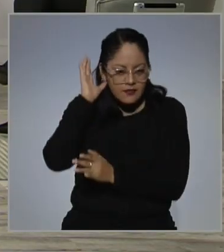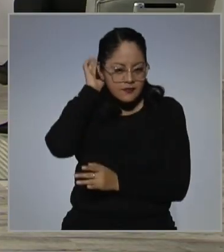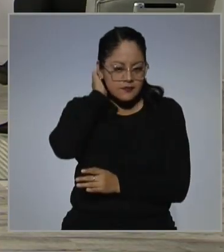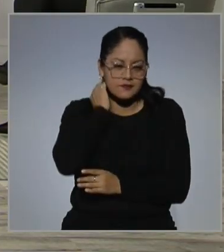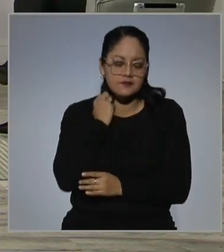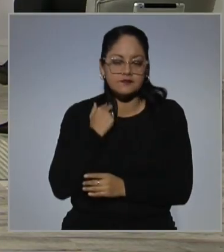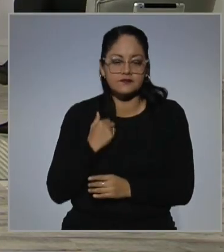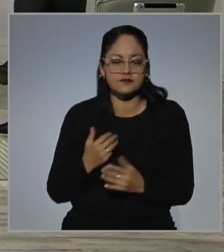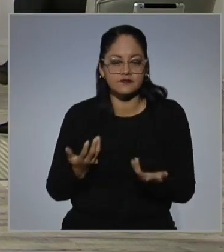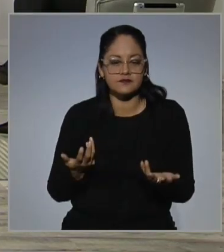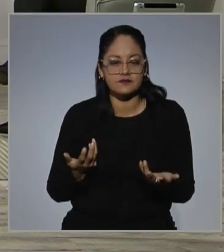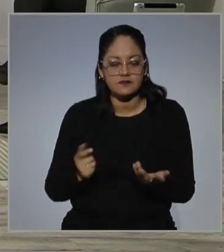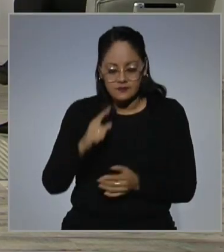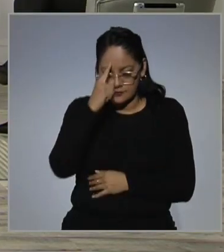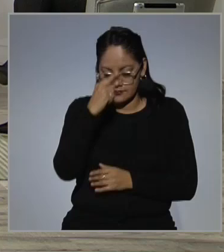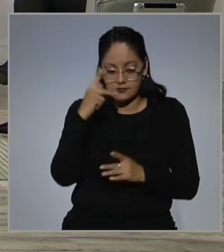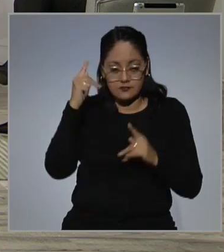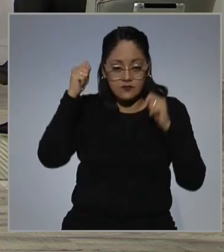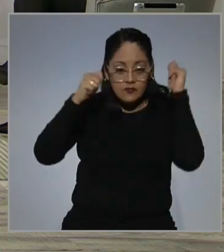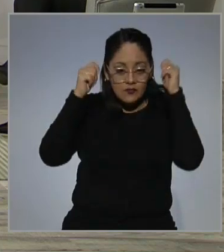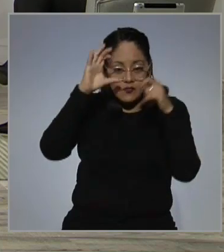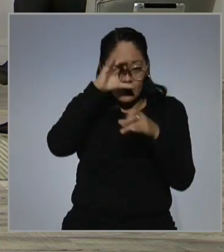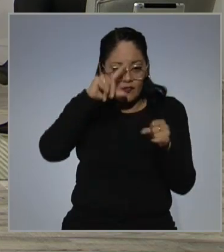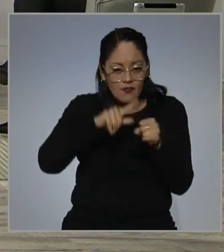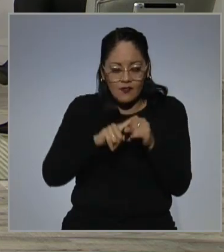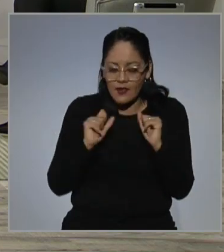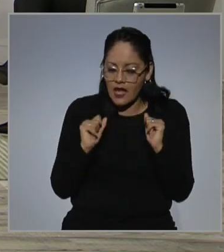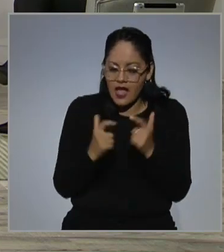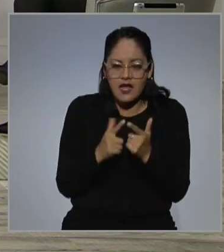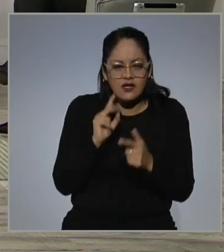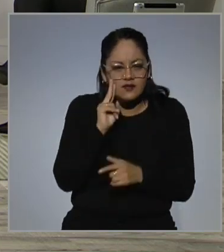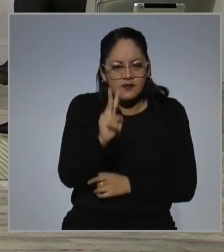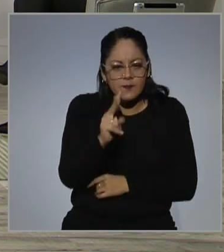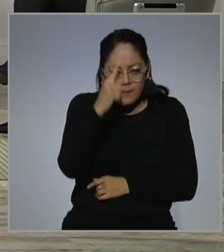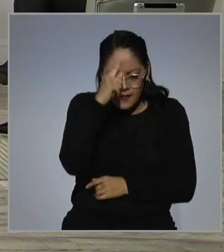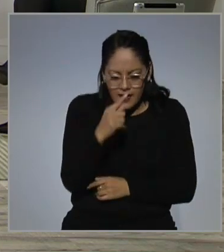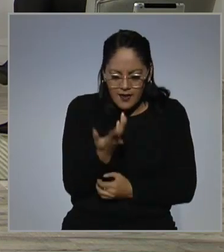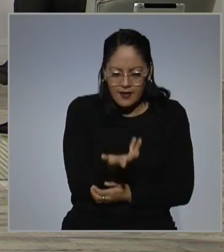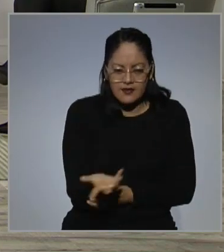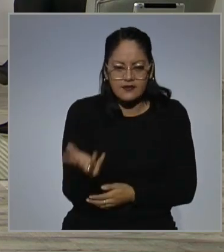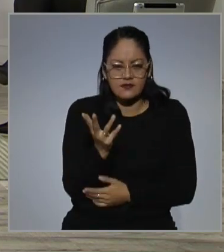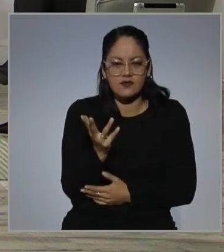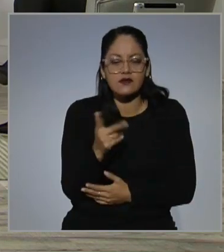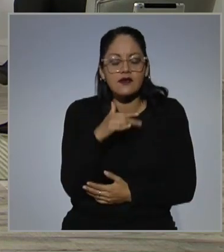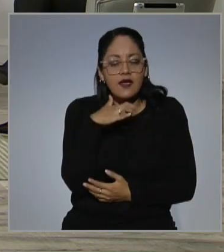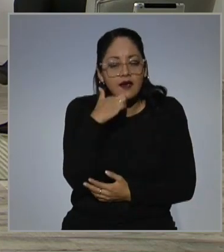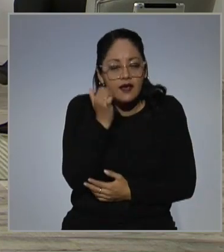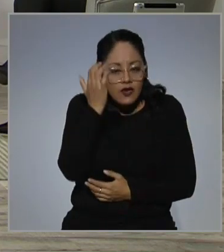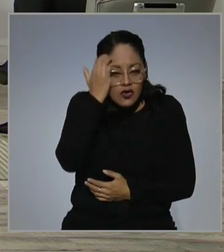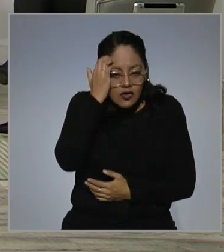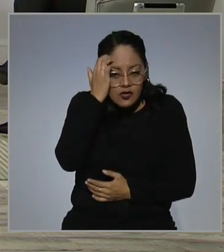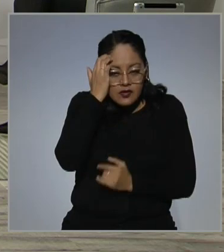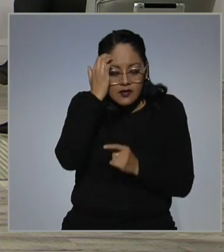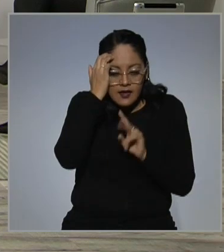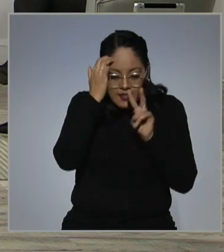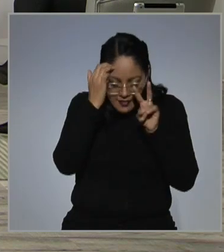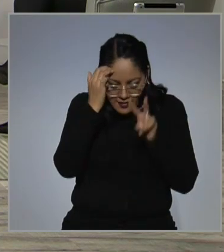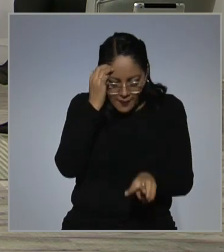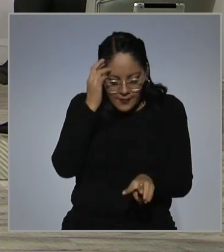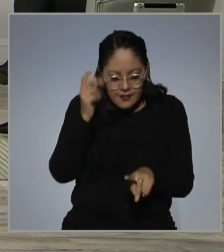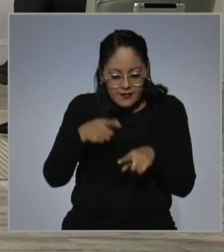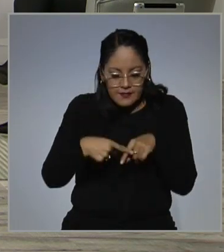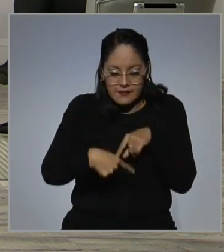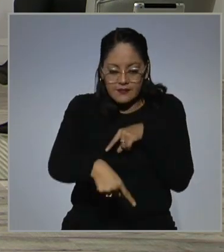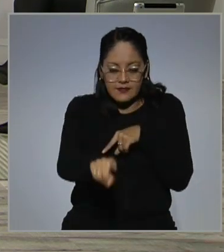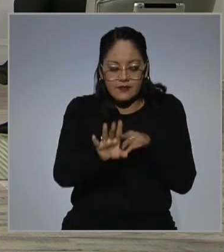no funciona para el turismo cultural algo que se ve hecho para ellos. Quiere conocer lo verdadero de ahí, de